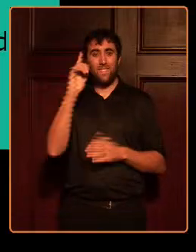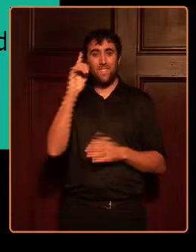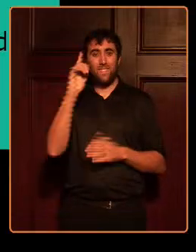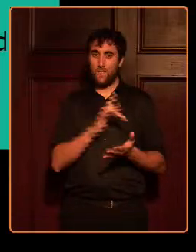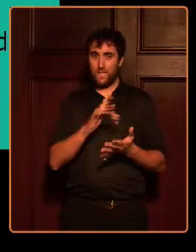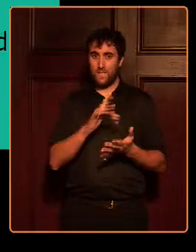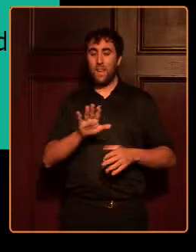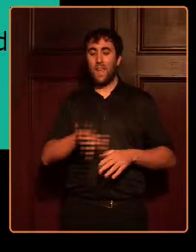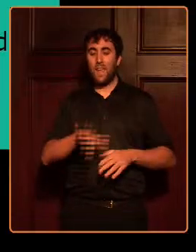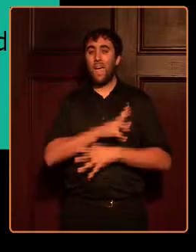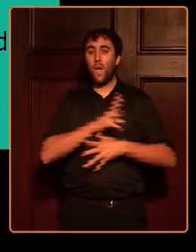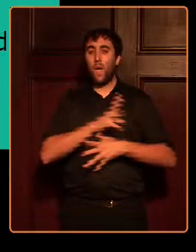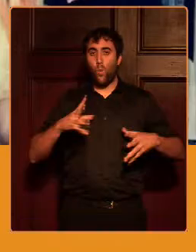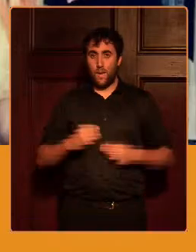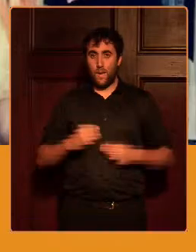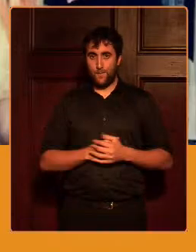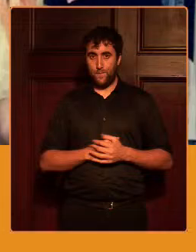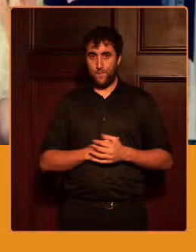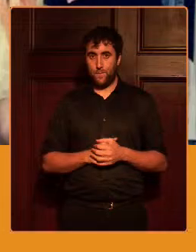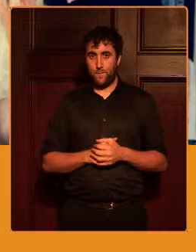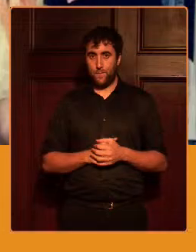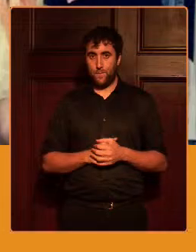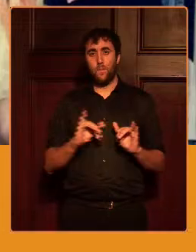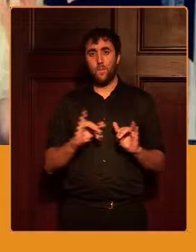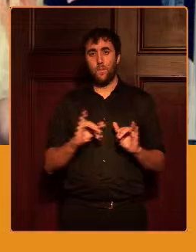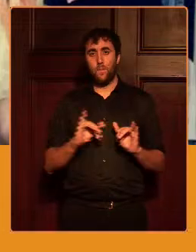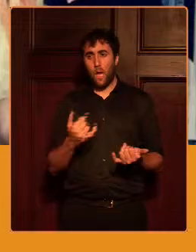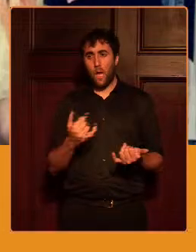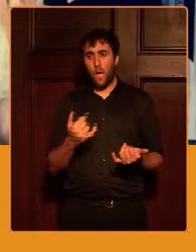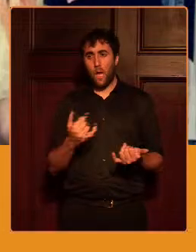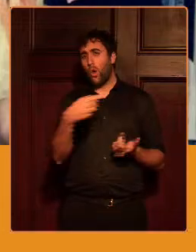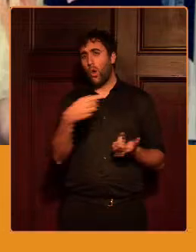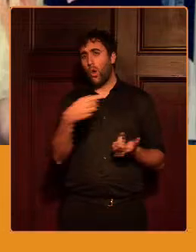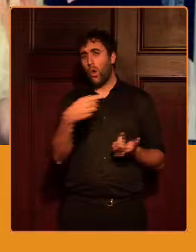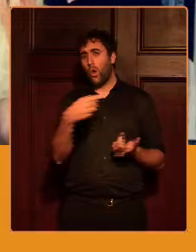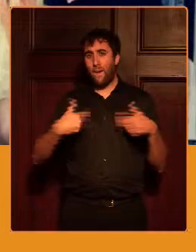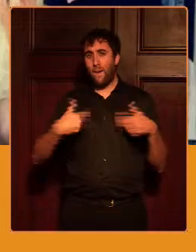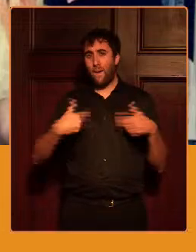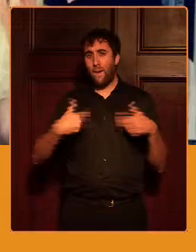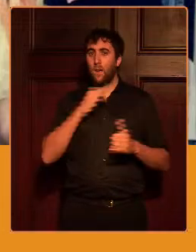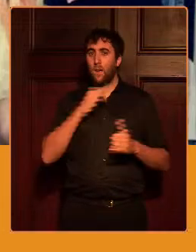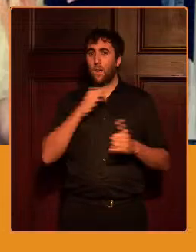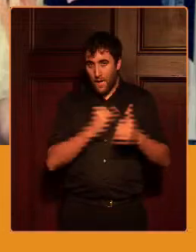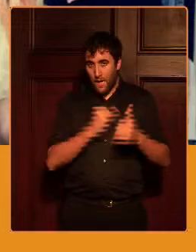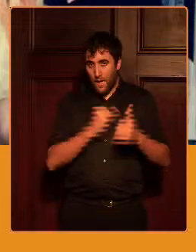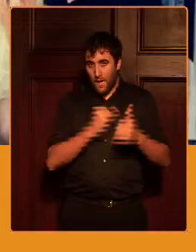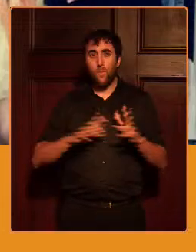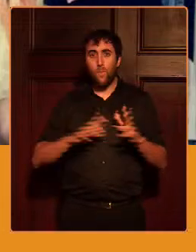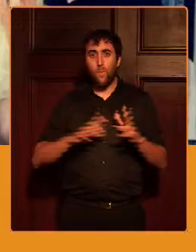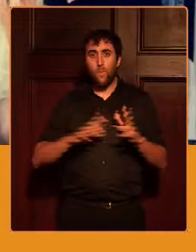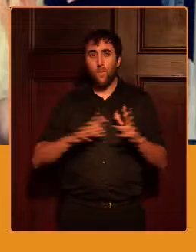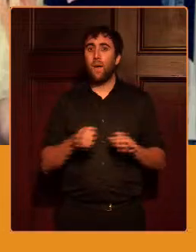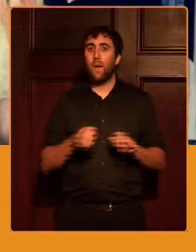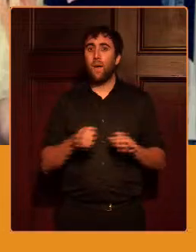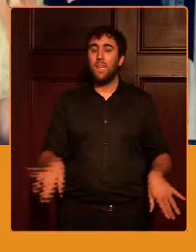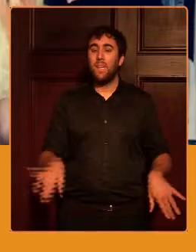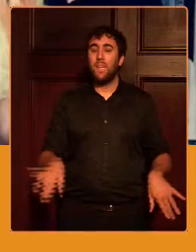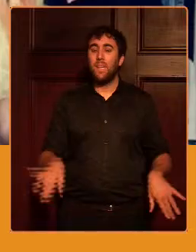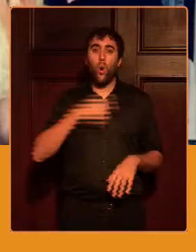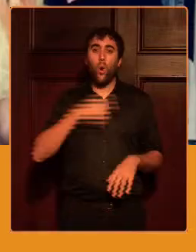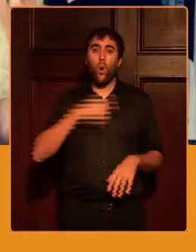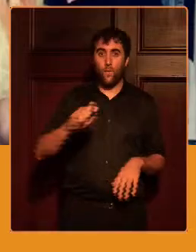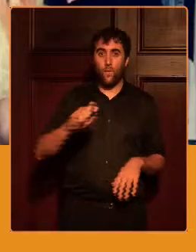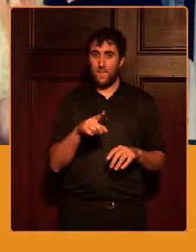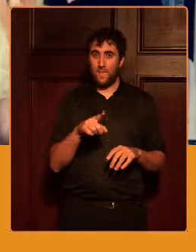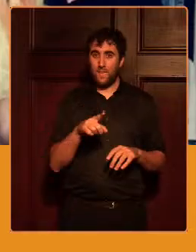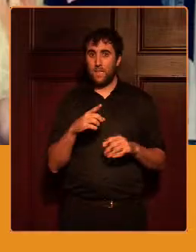primaria. Pero bueno, hay otro tema que quiero hablar que tiene que ver con las niñas y las jóvenes en